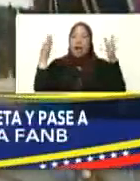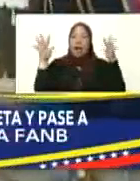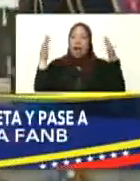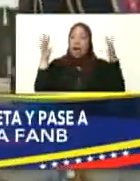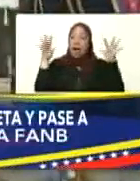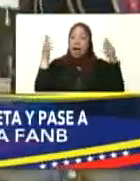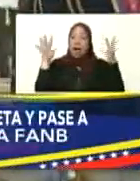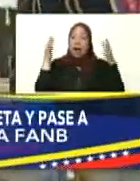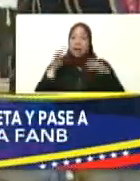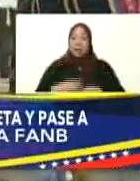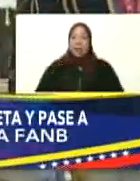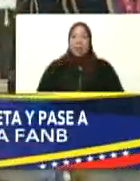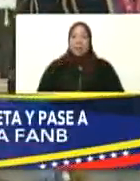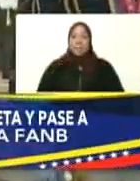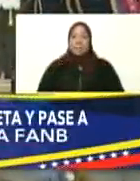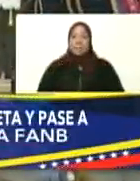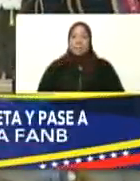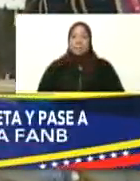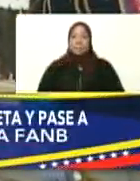¡Vistol! ¡Fin!